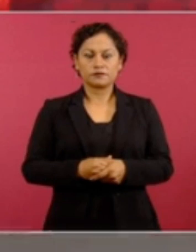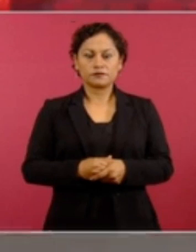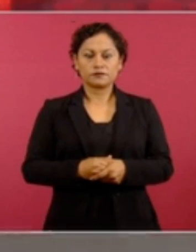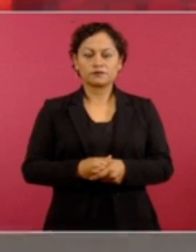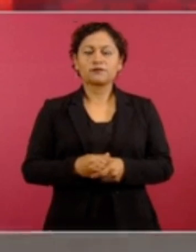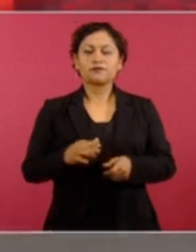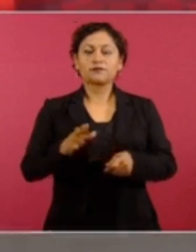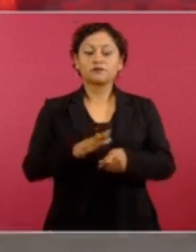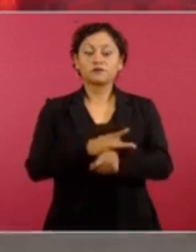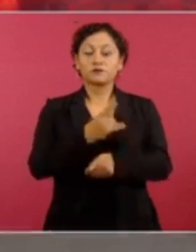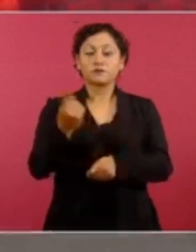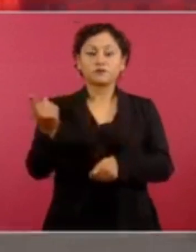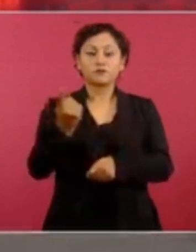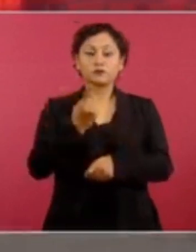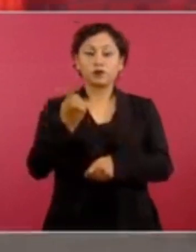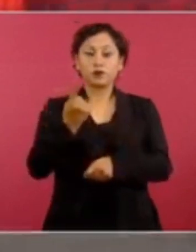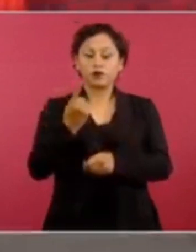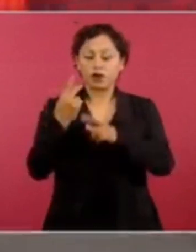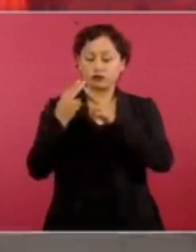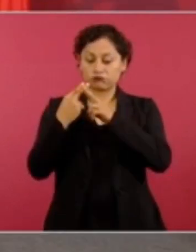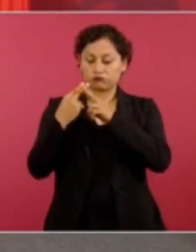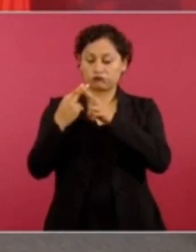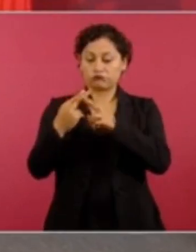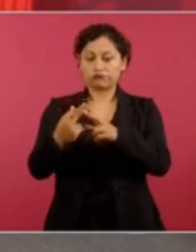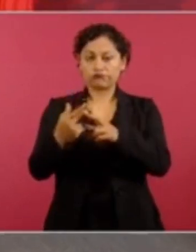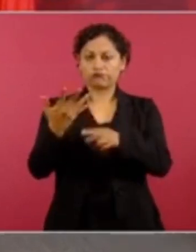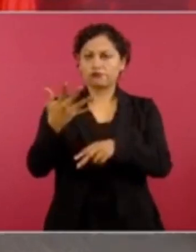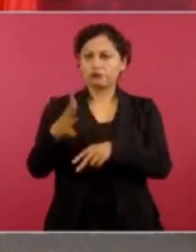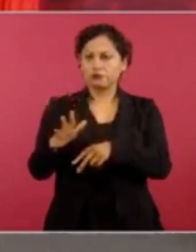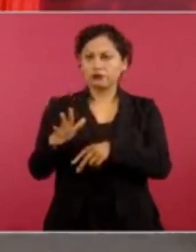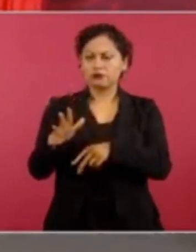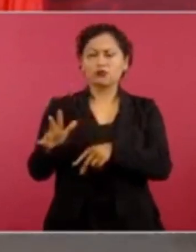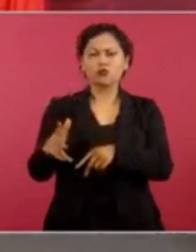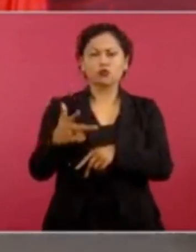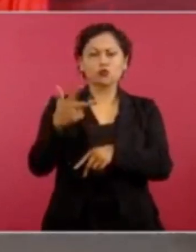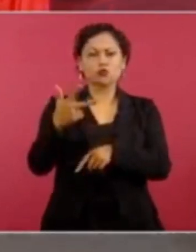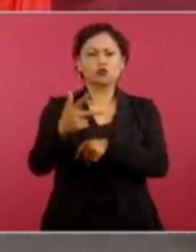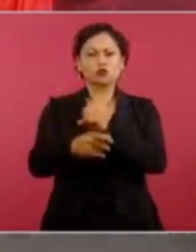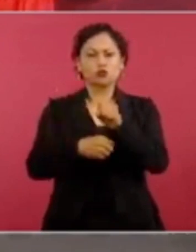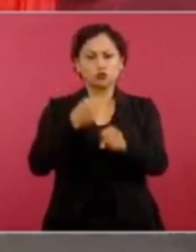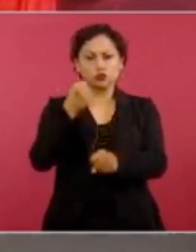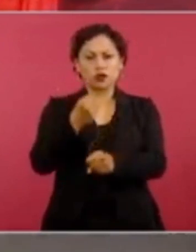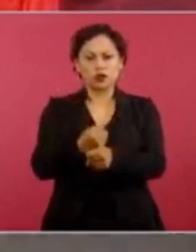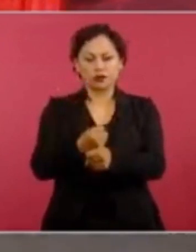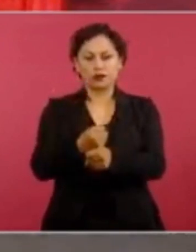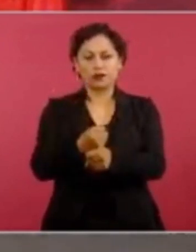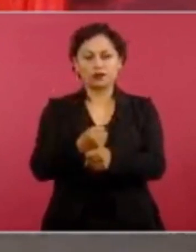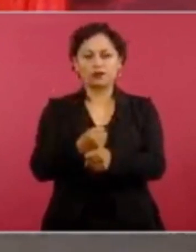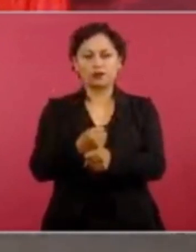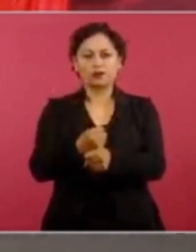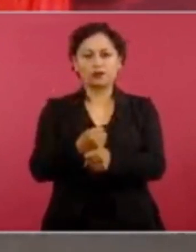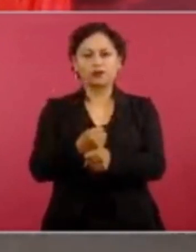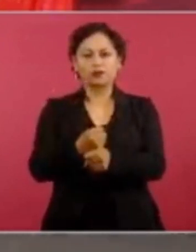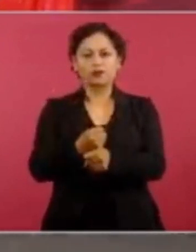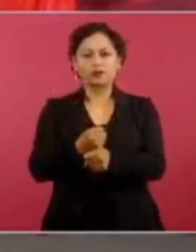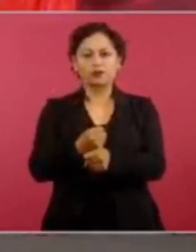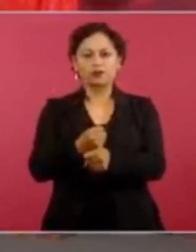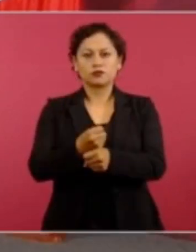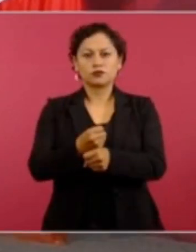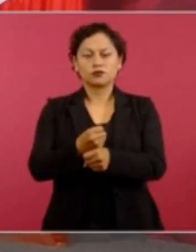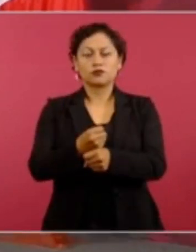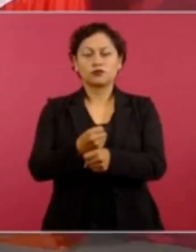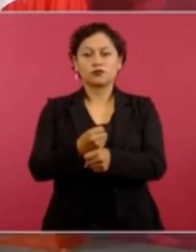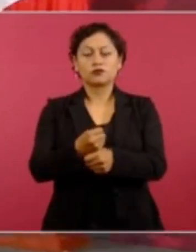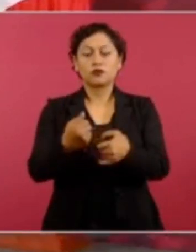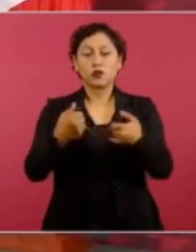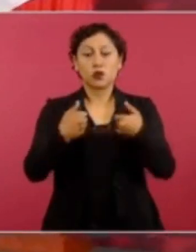diez años 6 8 8 años de la desaparición de